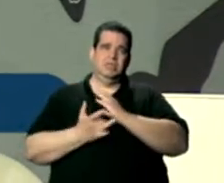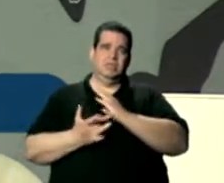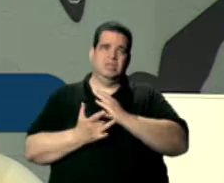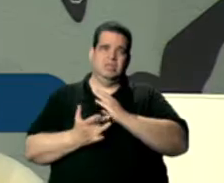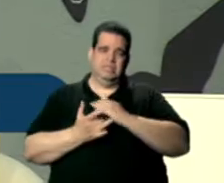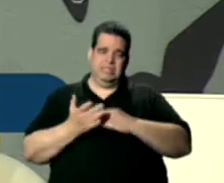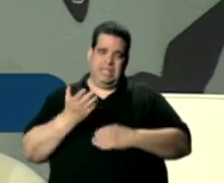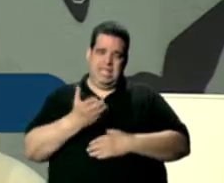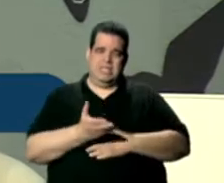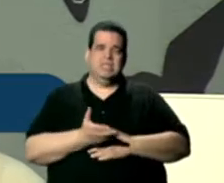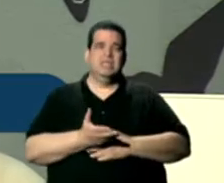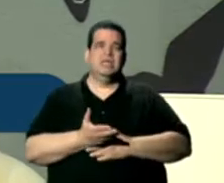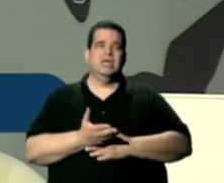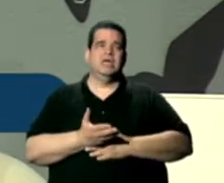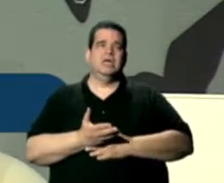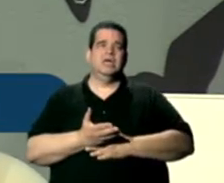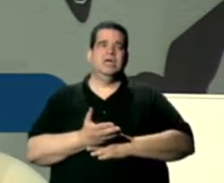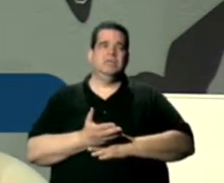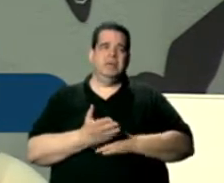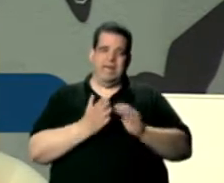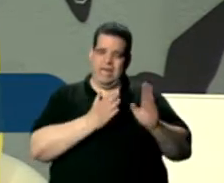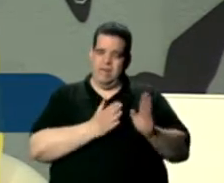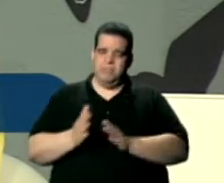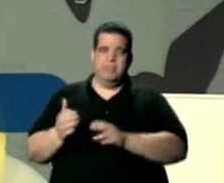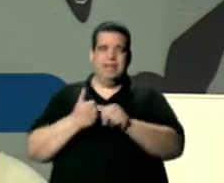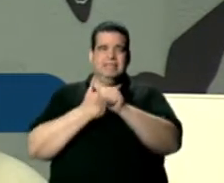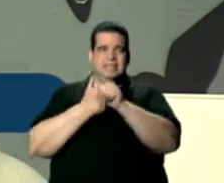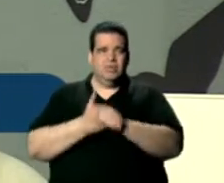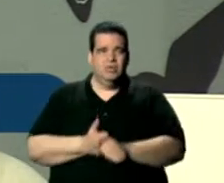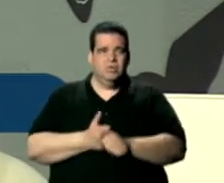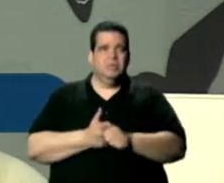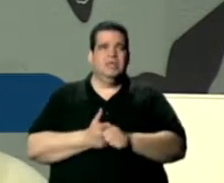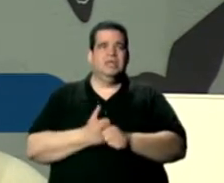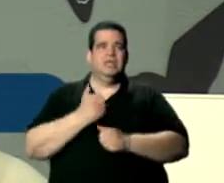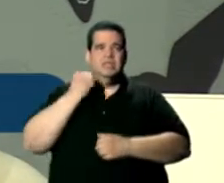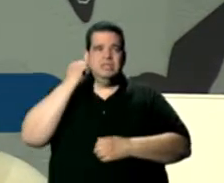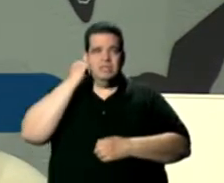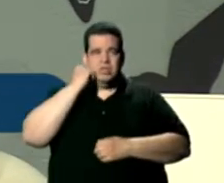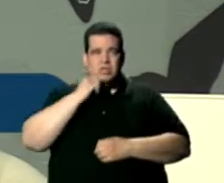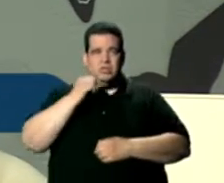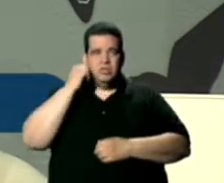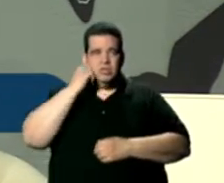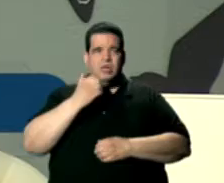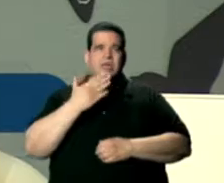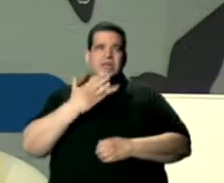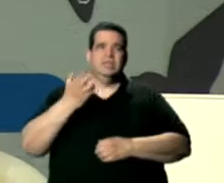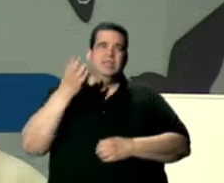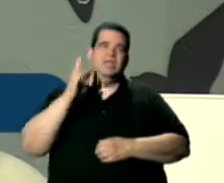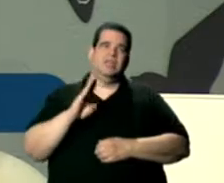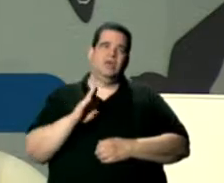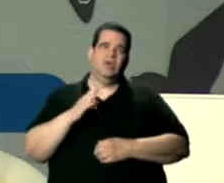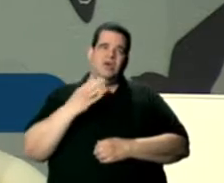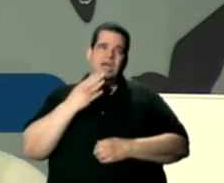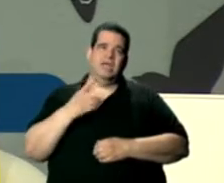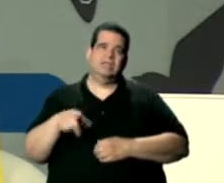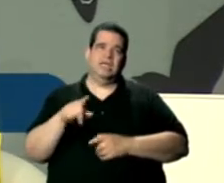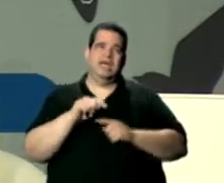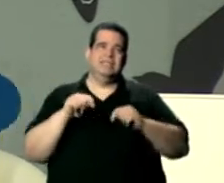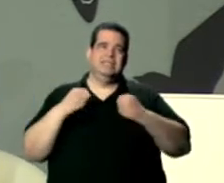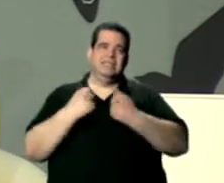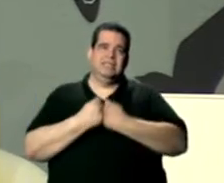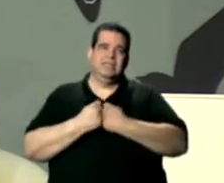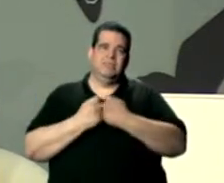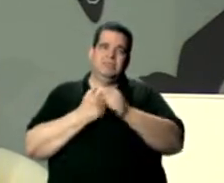está ahí para que el plan se cumpla. Y diariamente, gracias a Dios, gracias a ese equipo, se